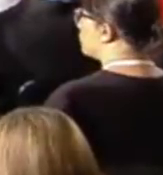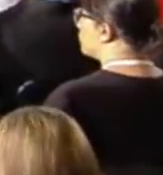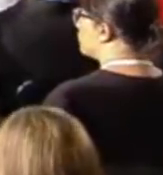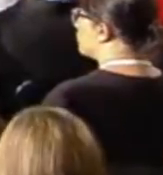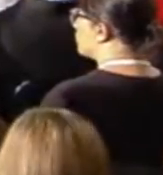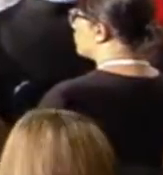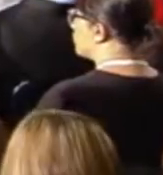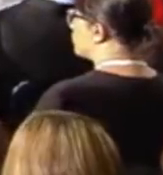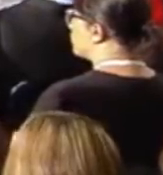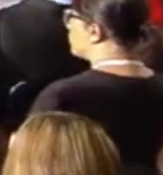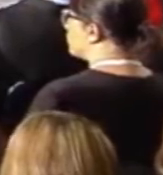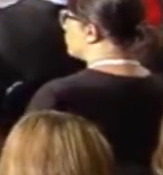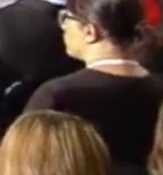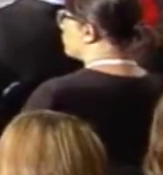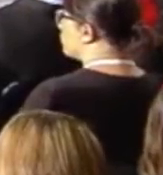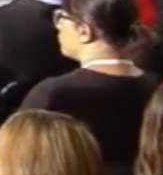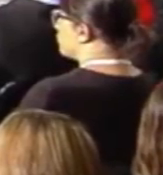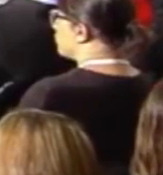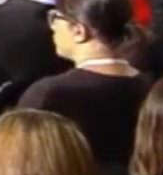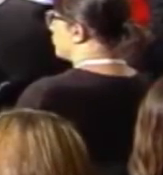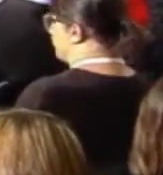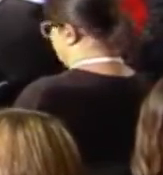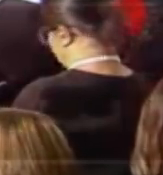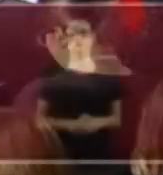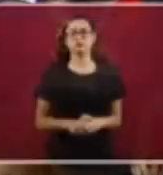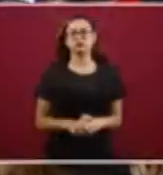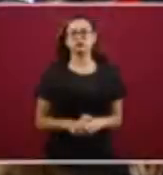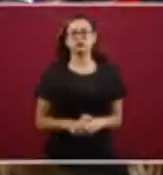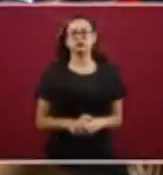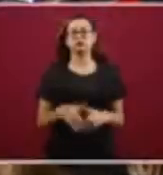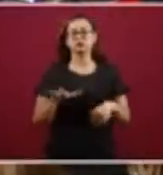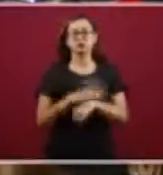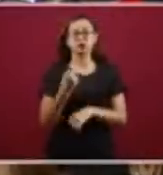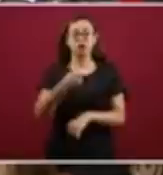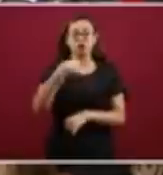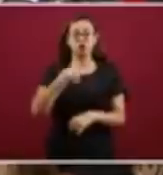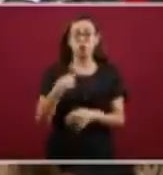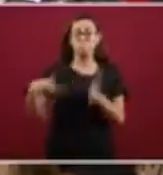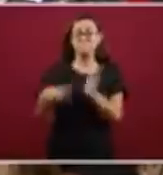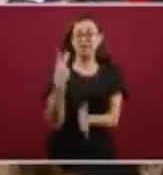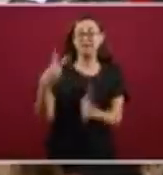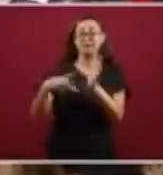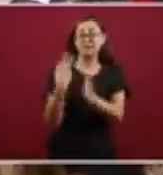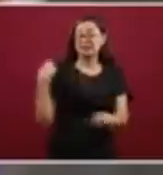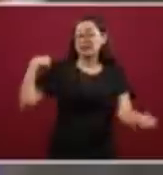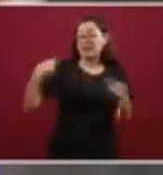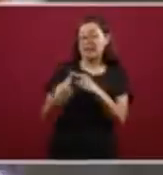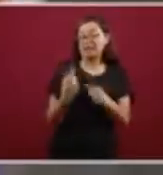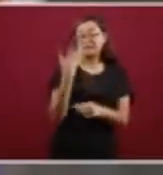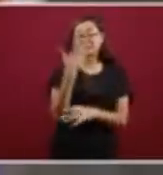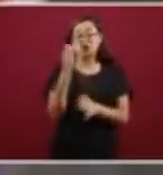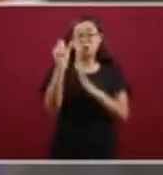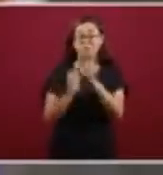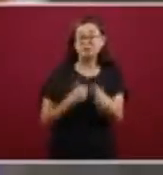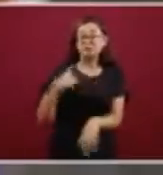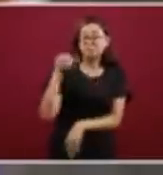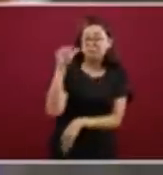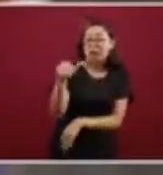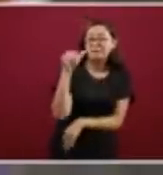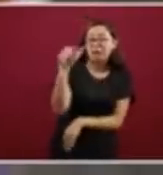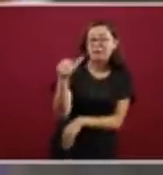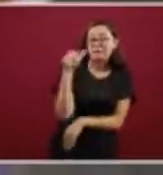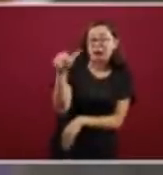secretaría en el área correspondiente de comunicación social y no me fue